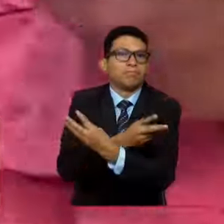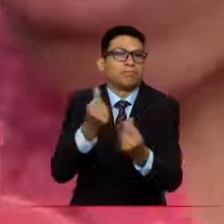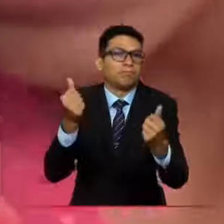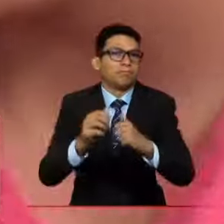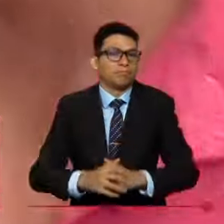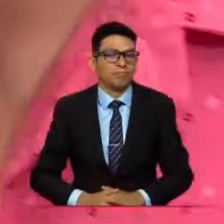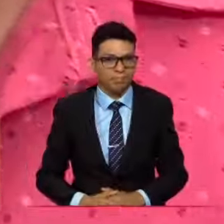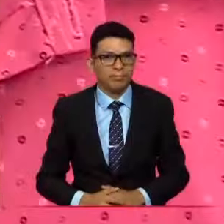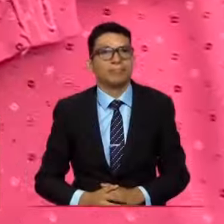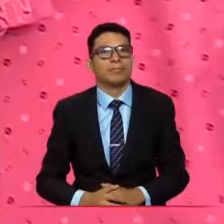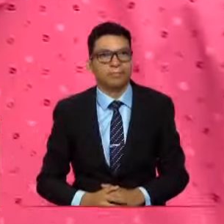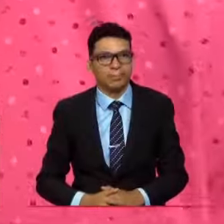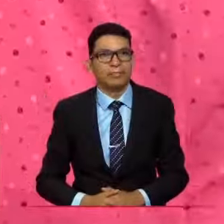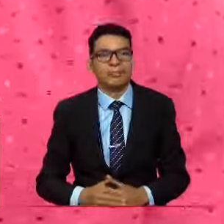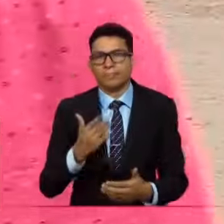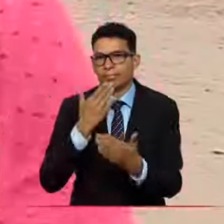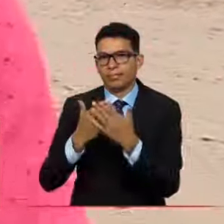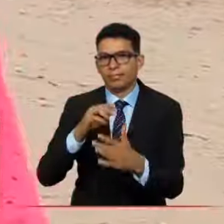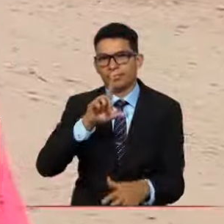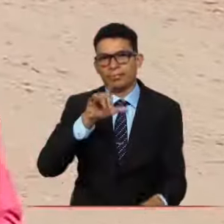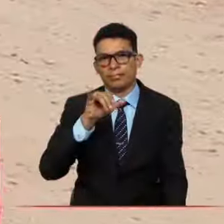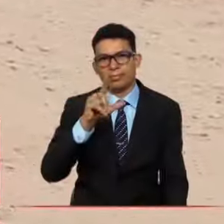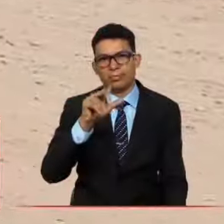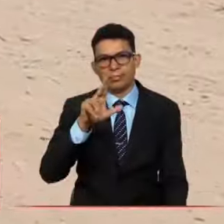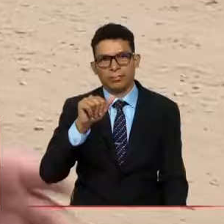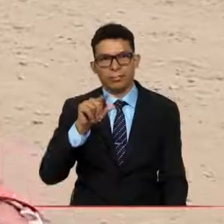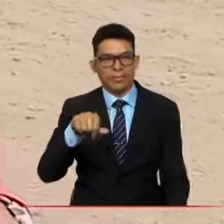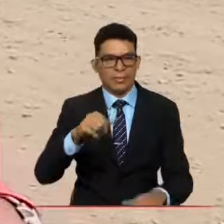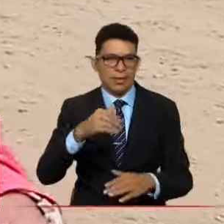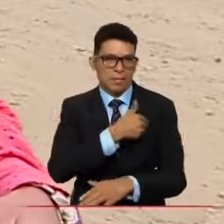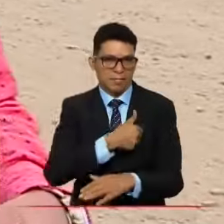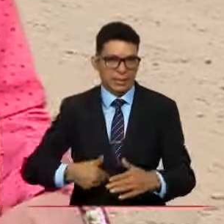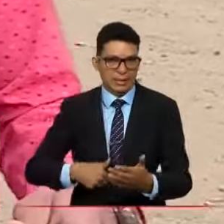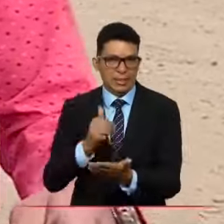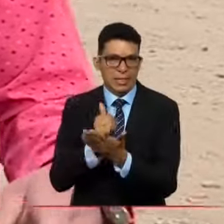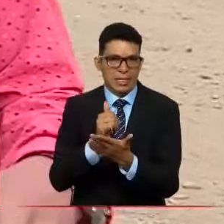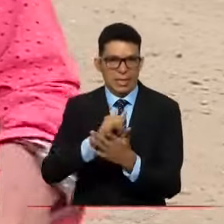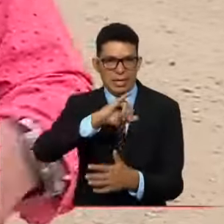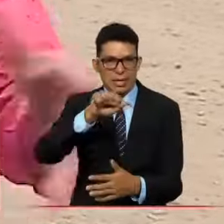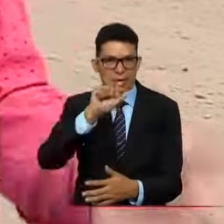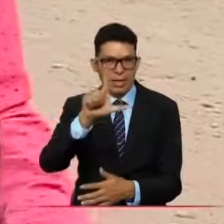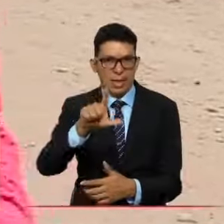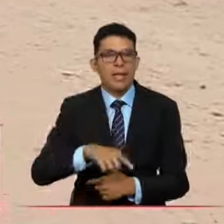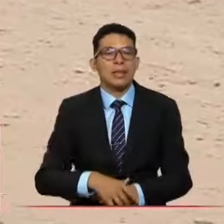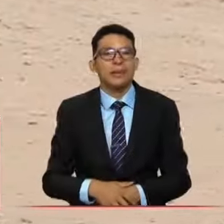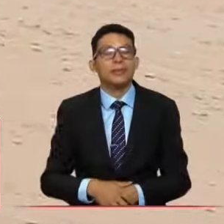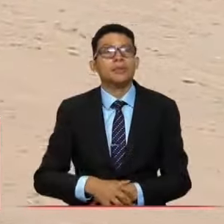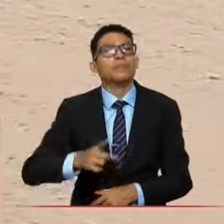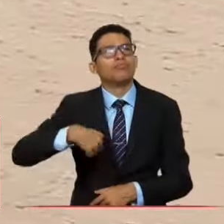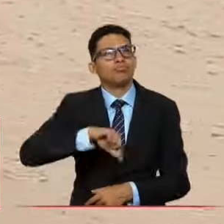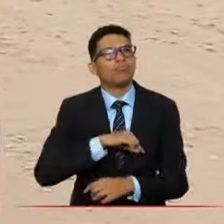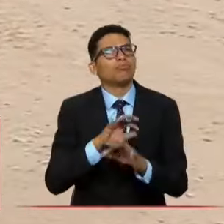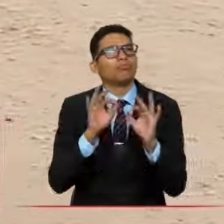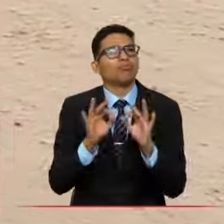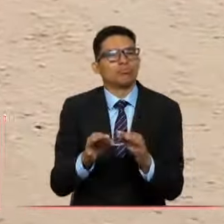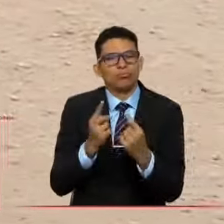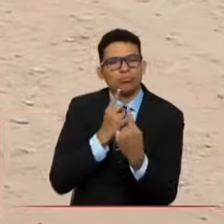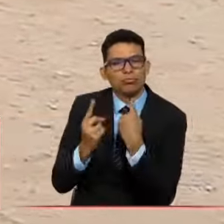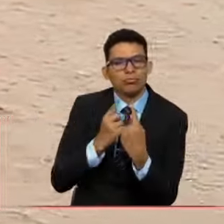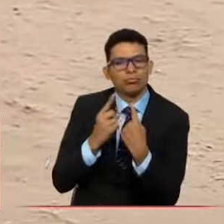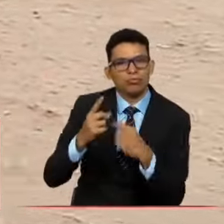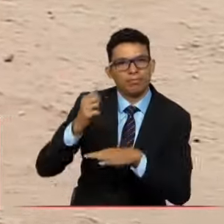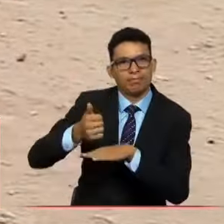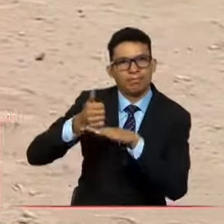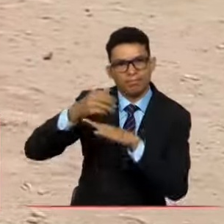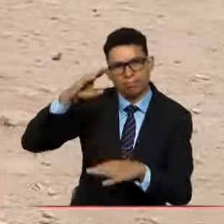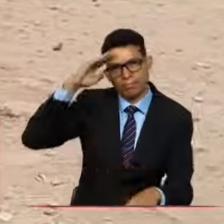Bueno, muchas gracias a Liliana Fernández, presidenta de la JAL del corregimiento de Villa Carmelo. Y es que justamente nosotros hablamos con las autoridades,